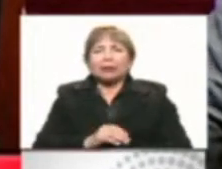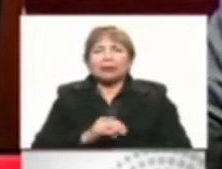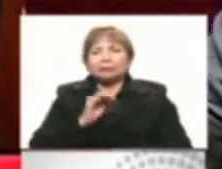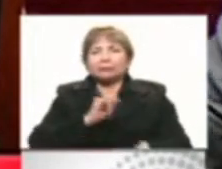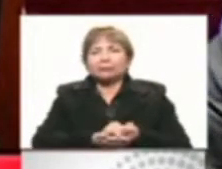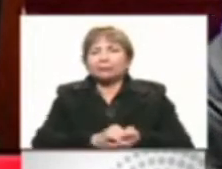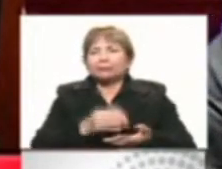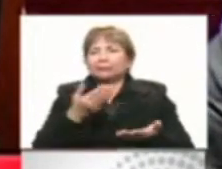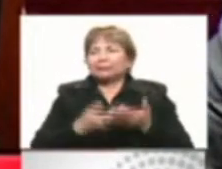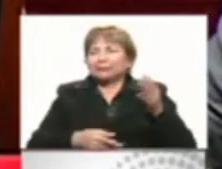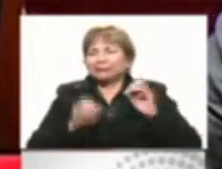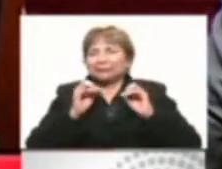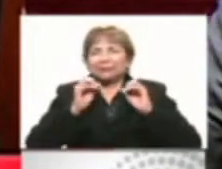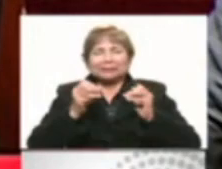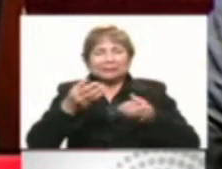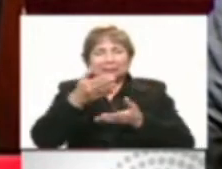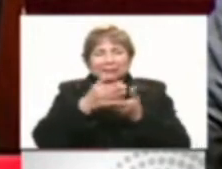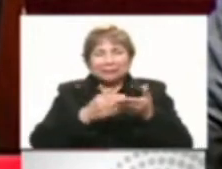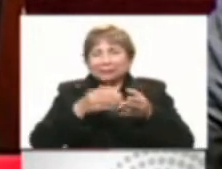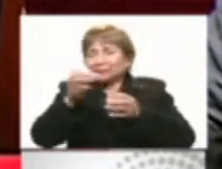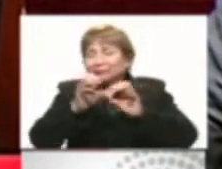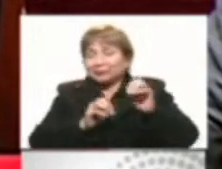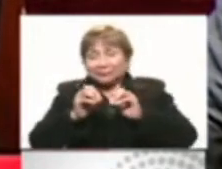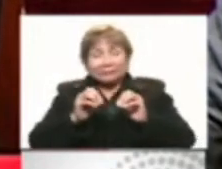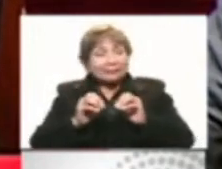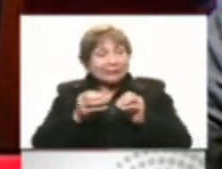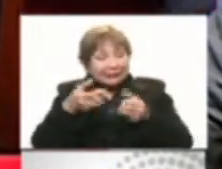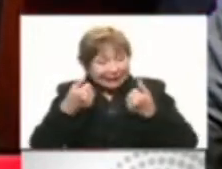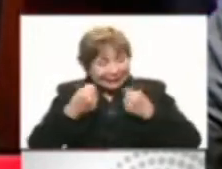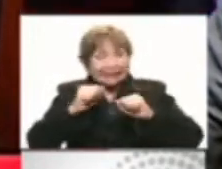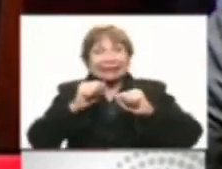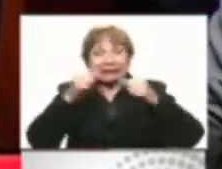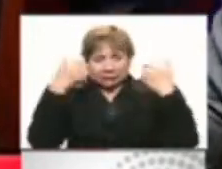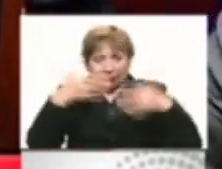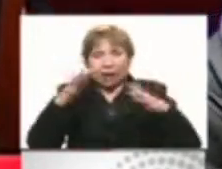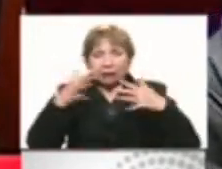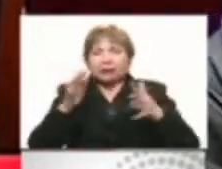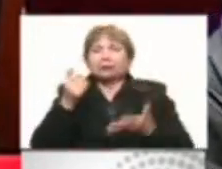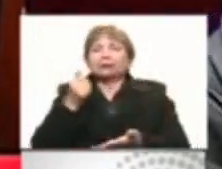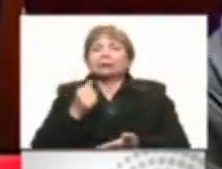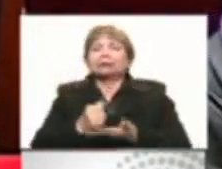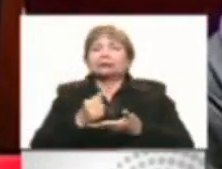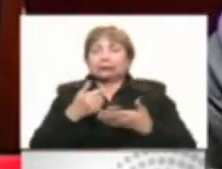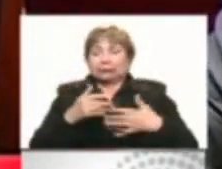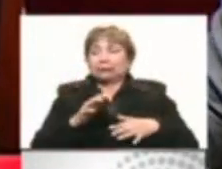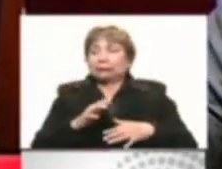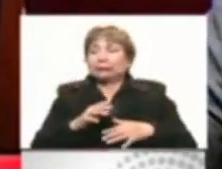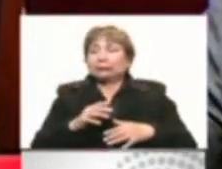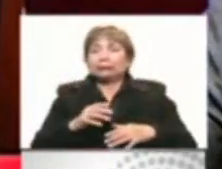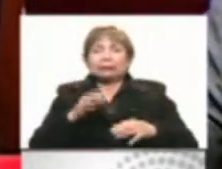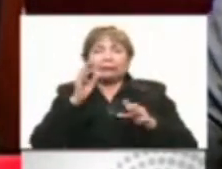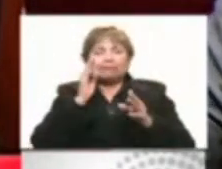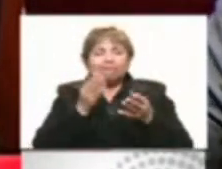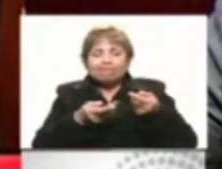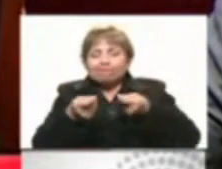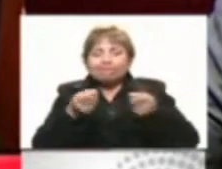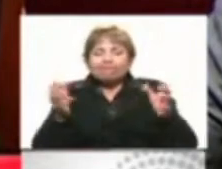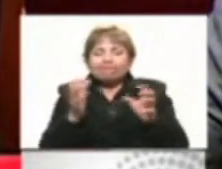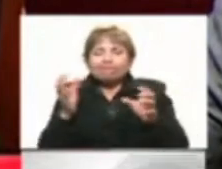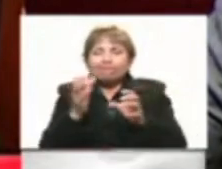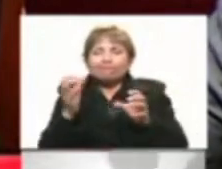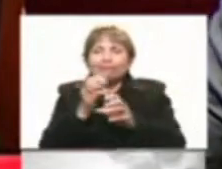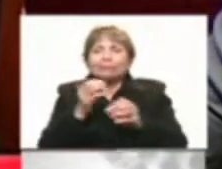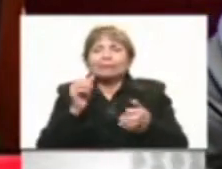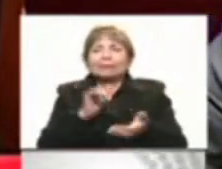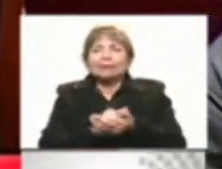contempladas dentro de este marco macroeconómico que establece, y ya se estableció previamente, un ritmo de reducción del